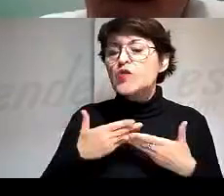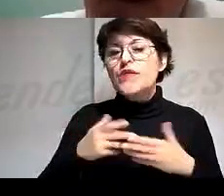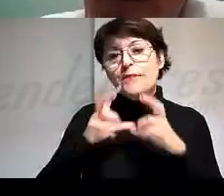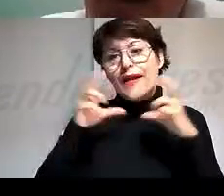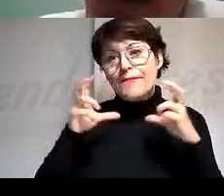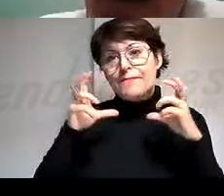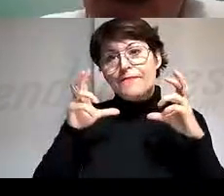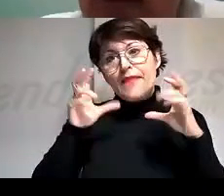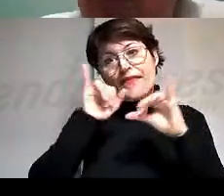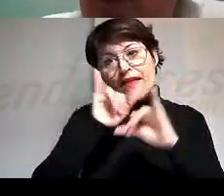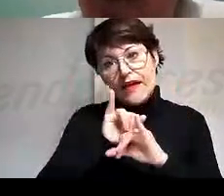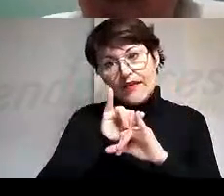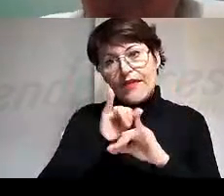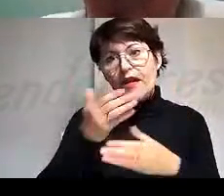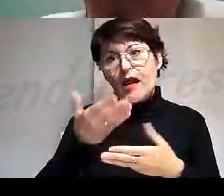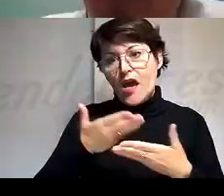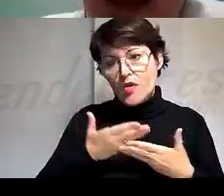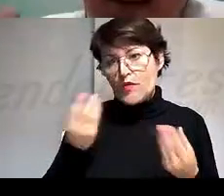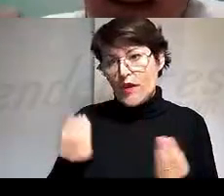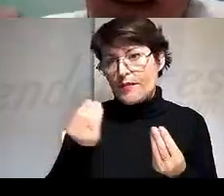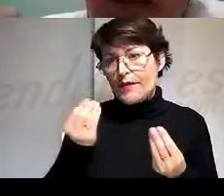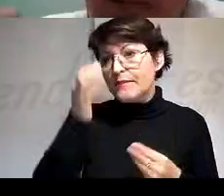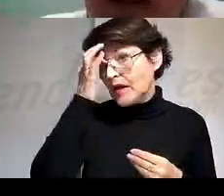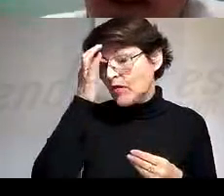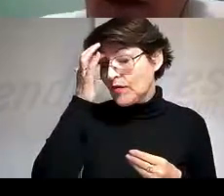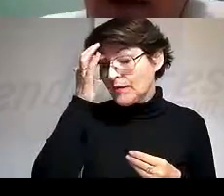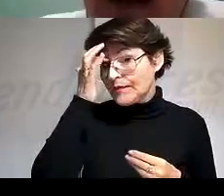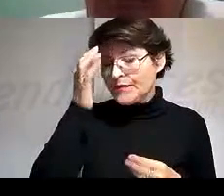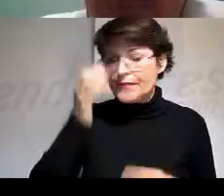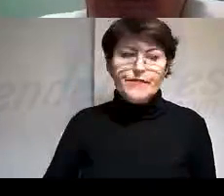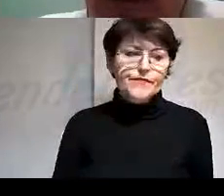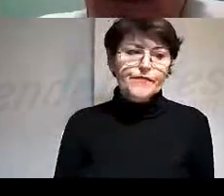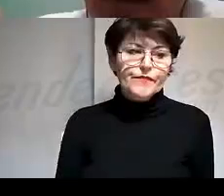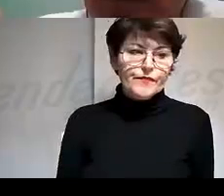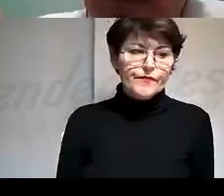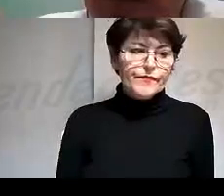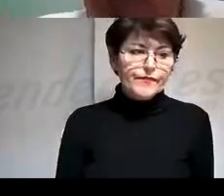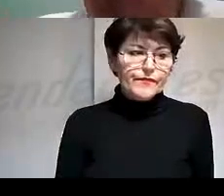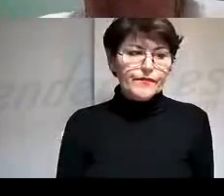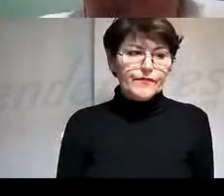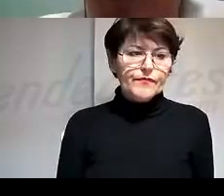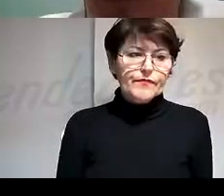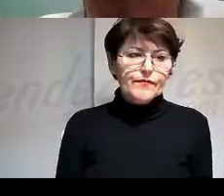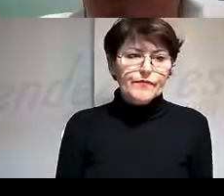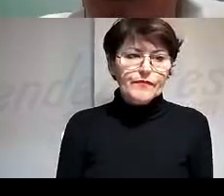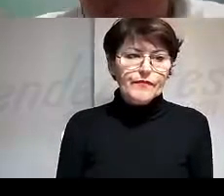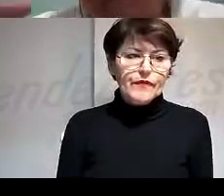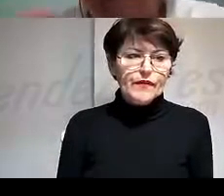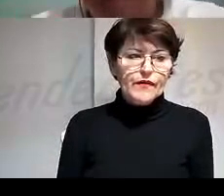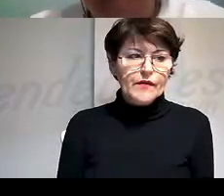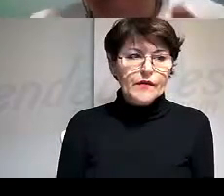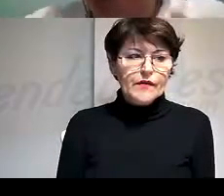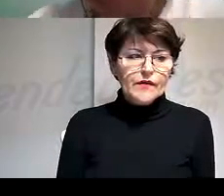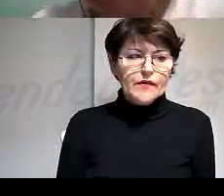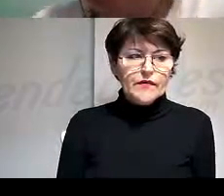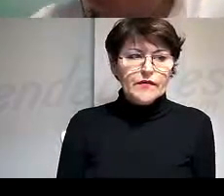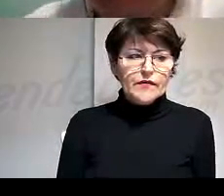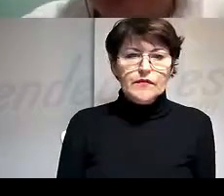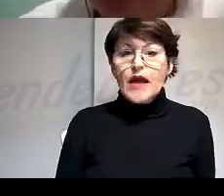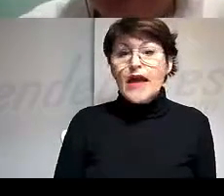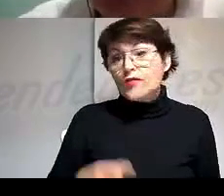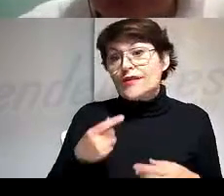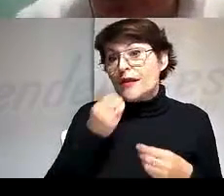hacer dietas hiperproteicas, bajas en calorías. La ventaja, pues es que sabes que en una